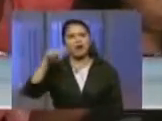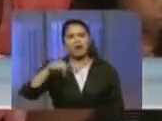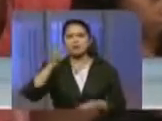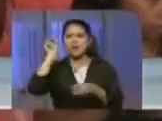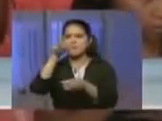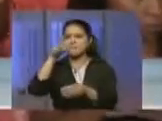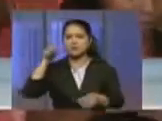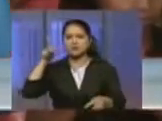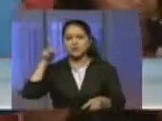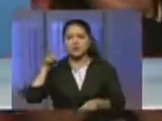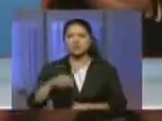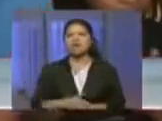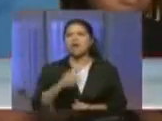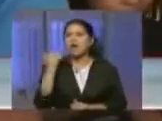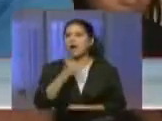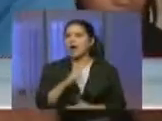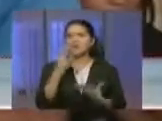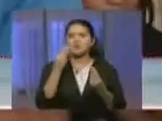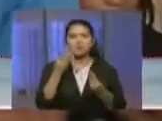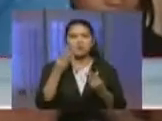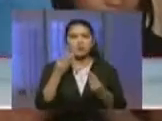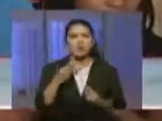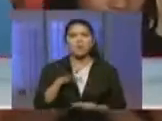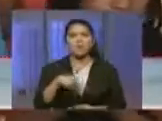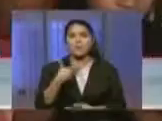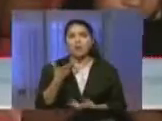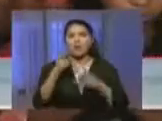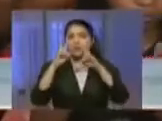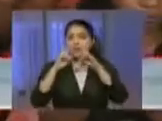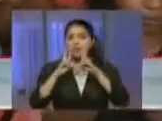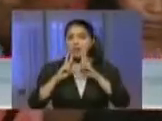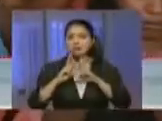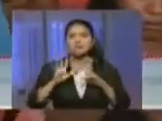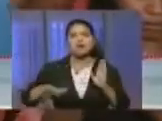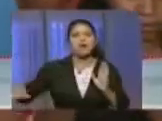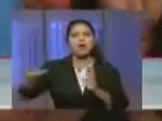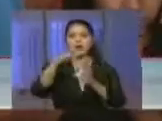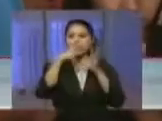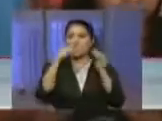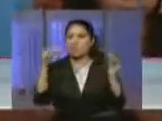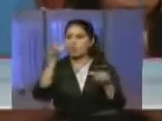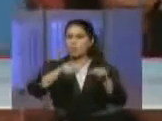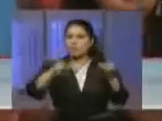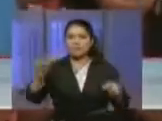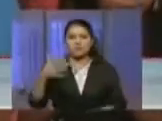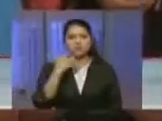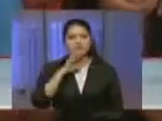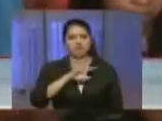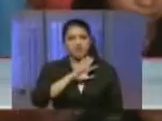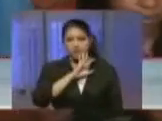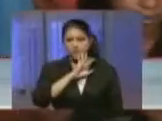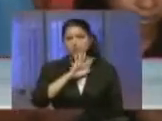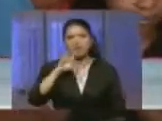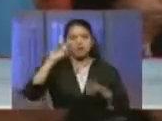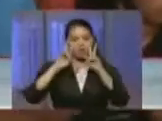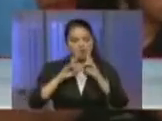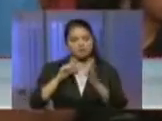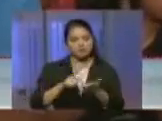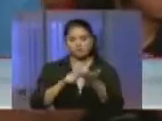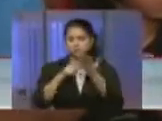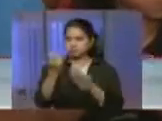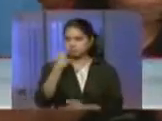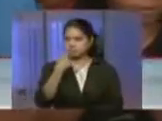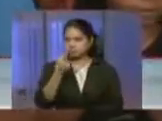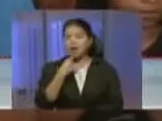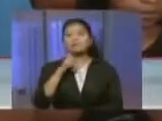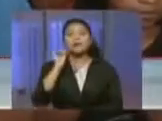amazonas para superar a todos los del inf también le pido para el